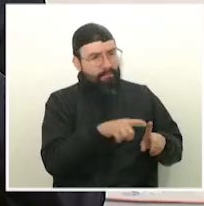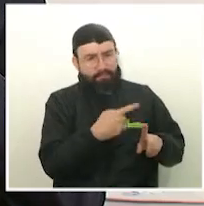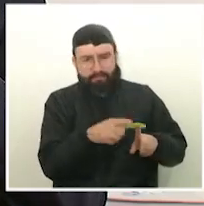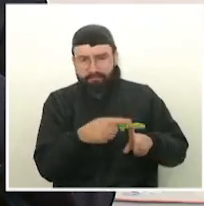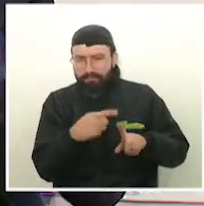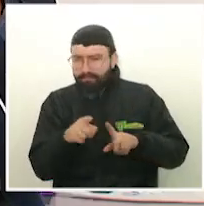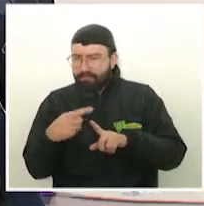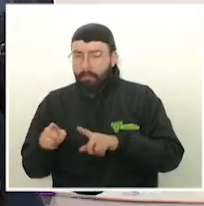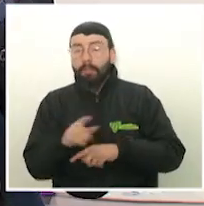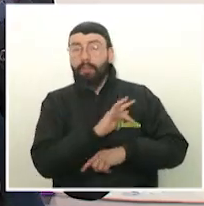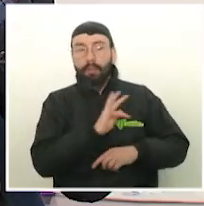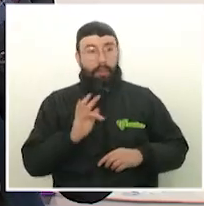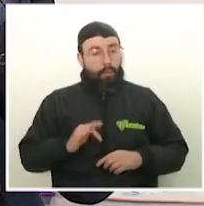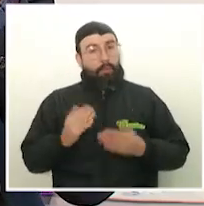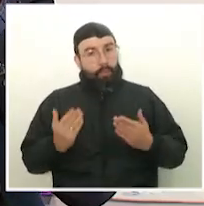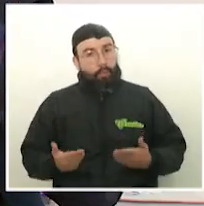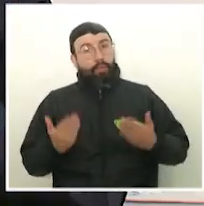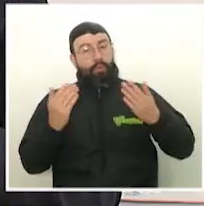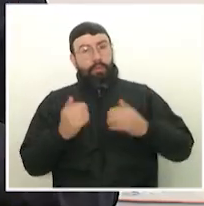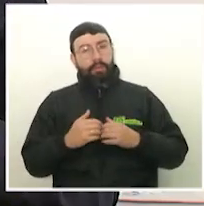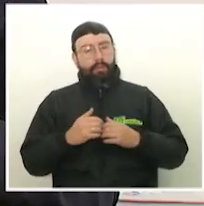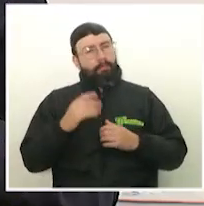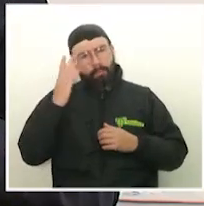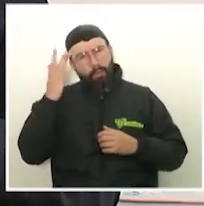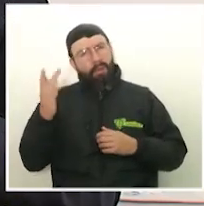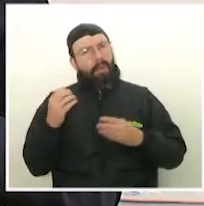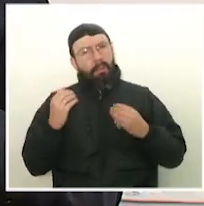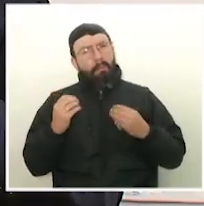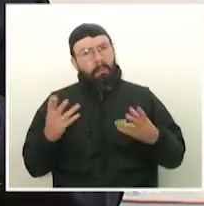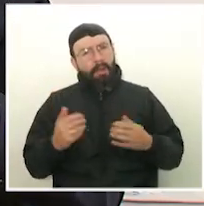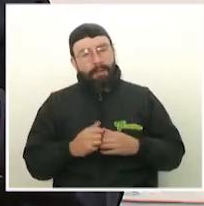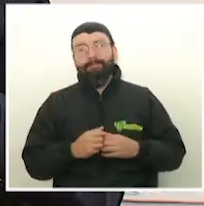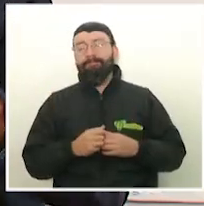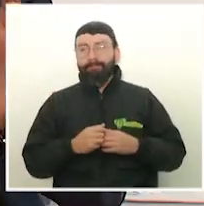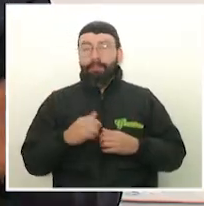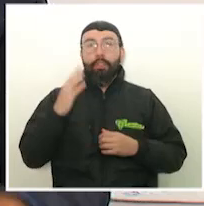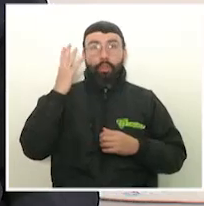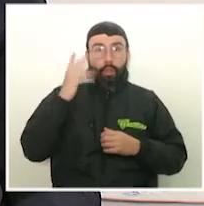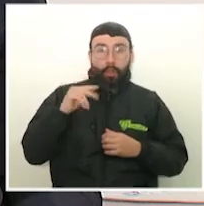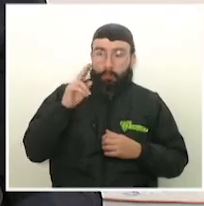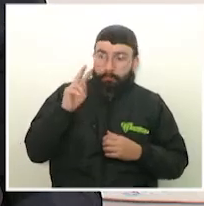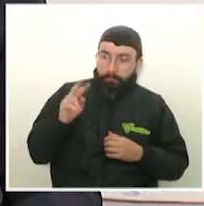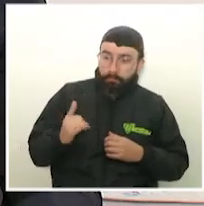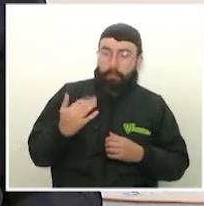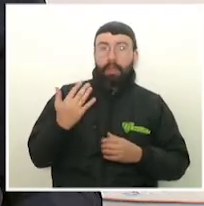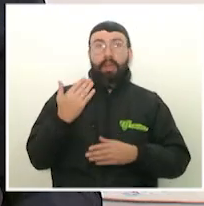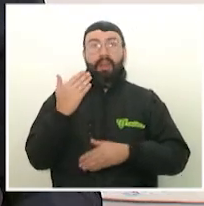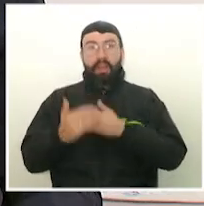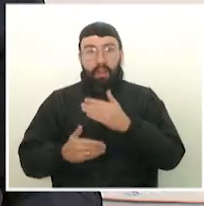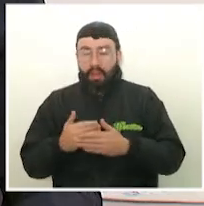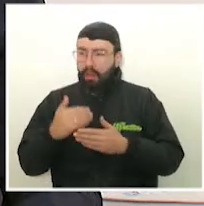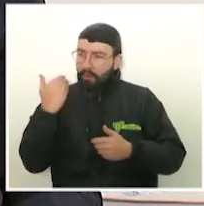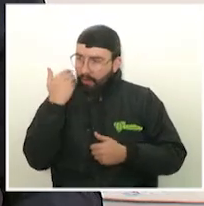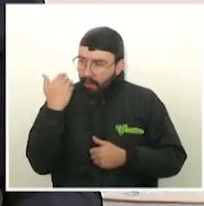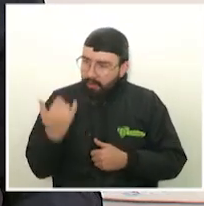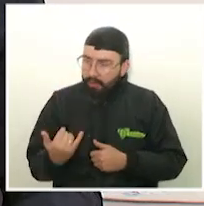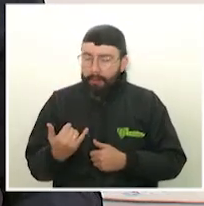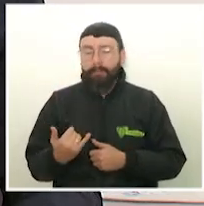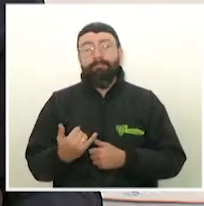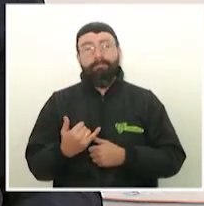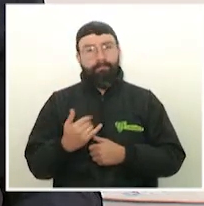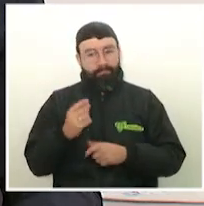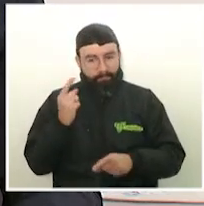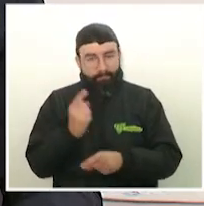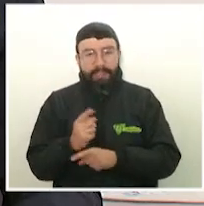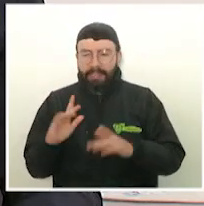hacemos porque cada vez nos estamos dando cuenta que el proceso de la enfermedad está muy, muy